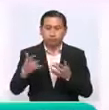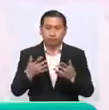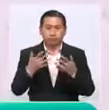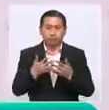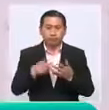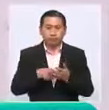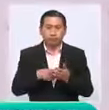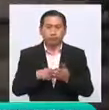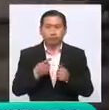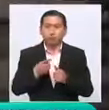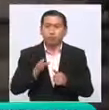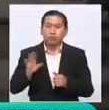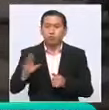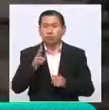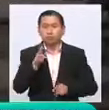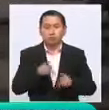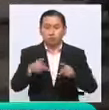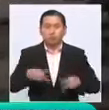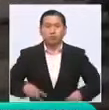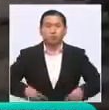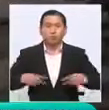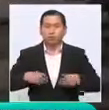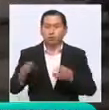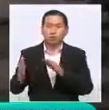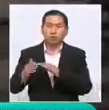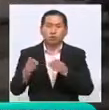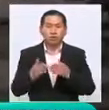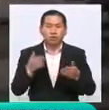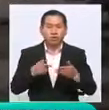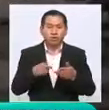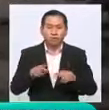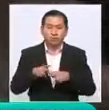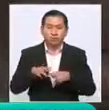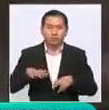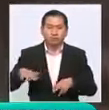litio primero a los pobladores de las comunidades aledañas al